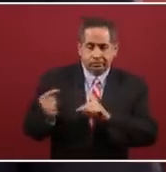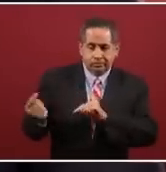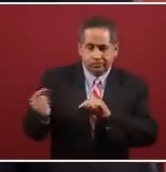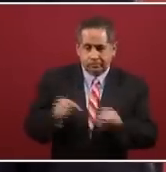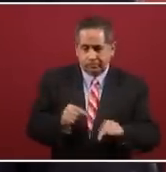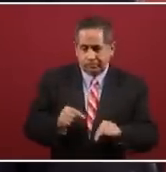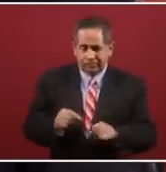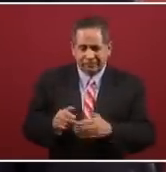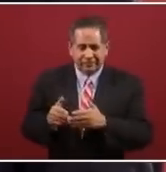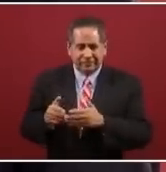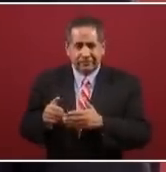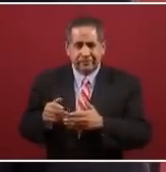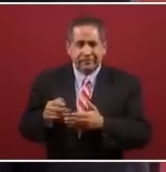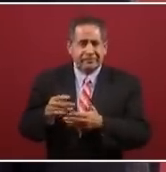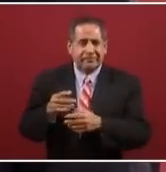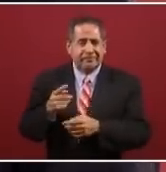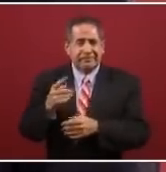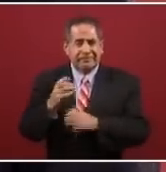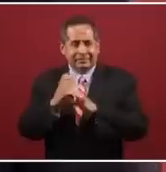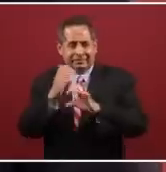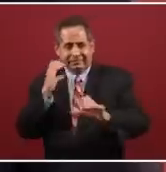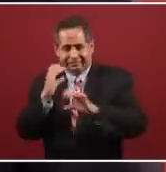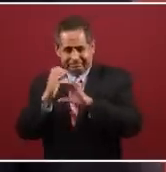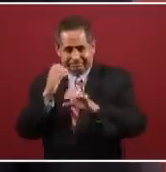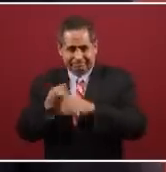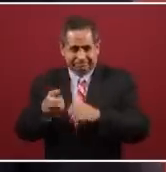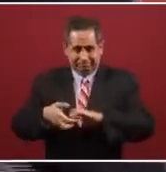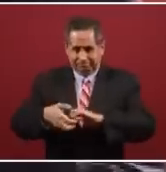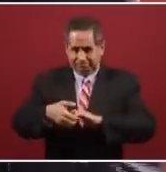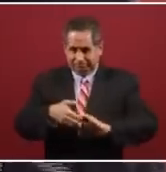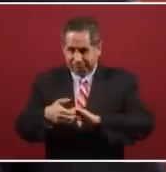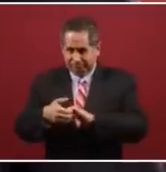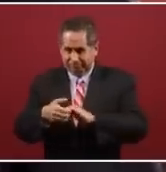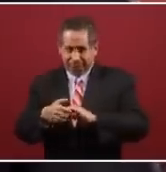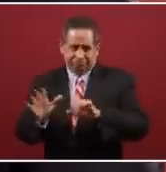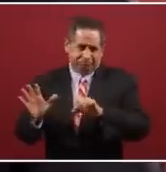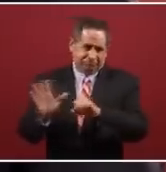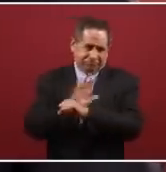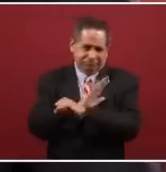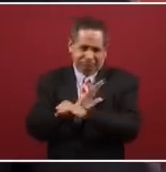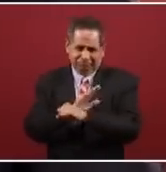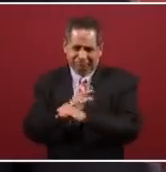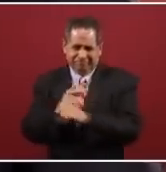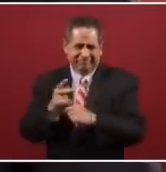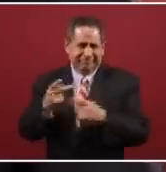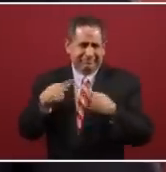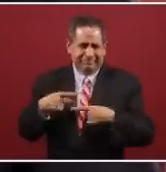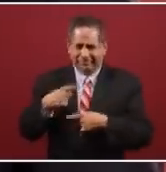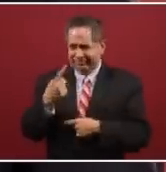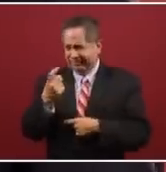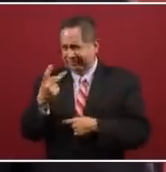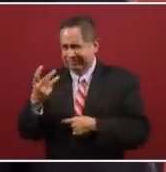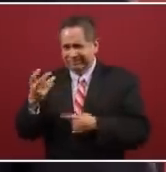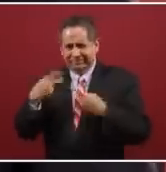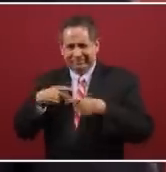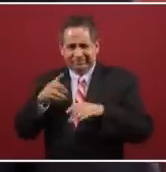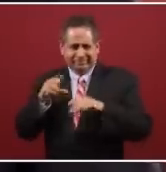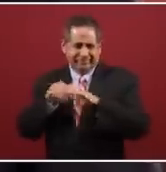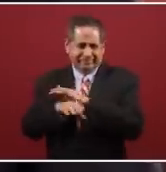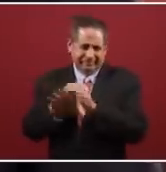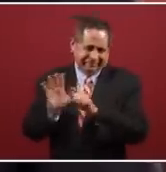de cientos de personas en trailers, cajas cerradas, los riesgos de